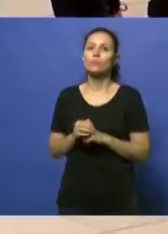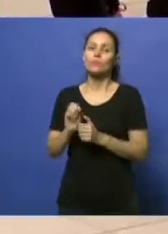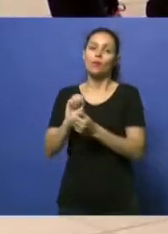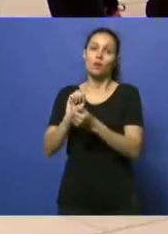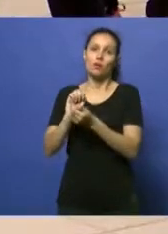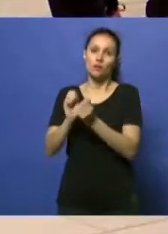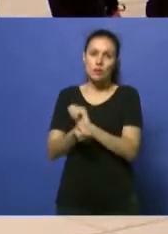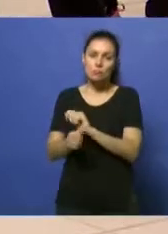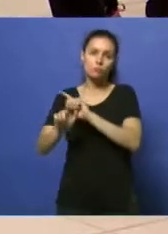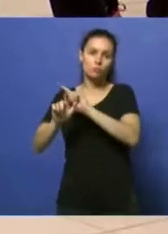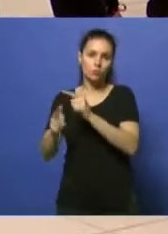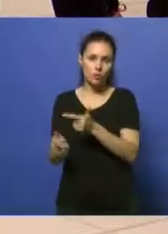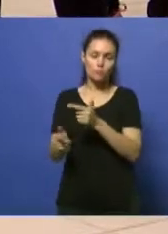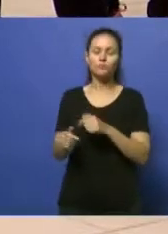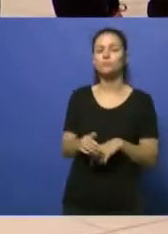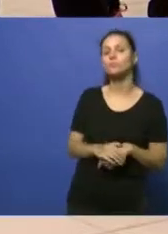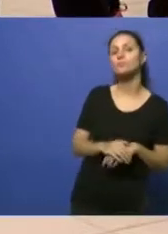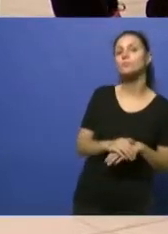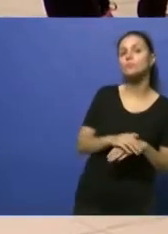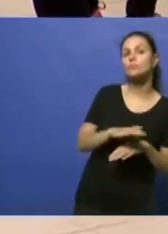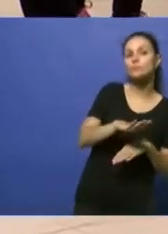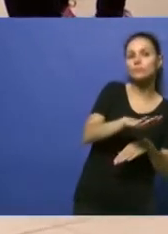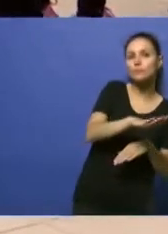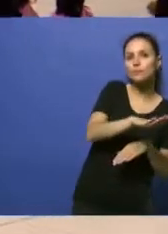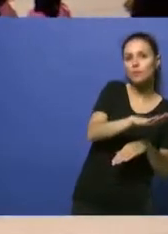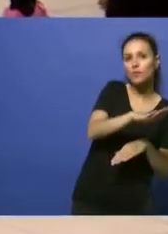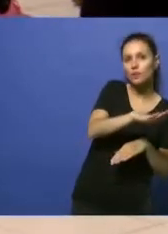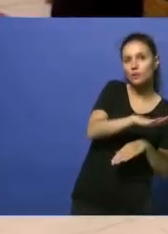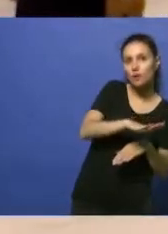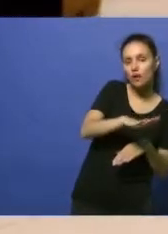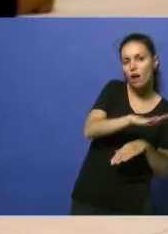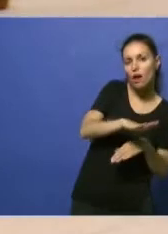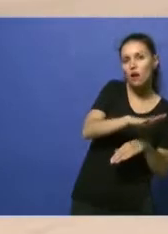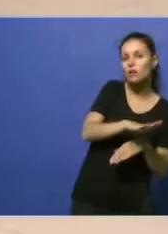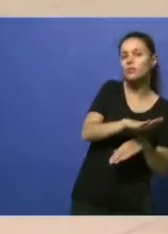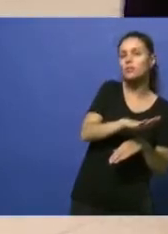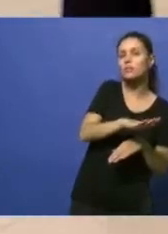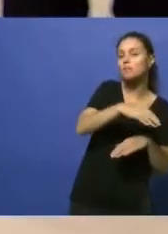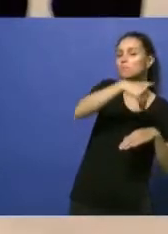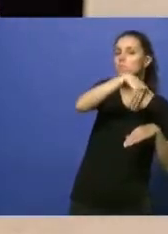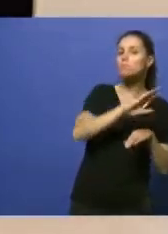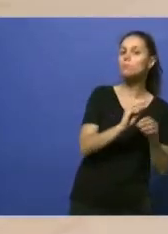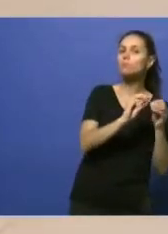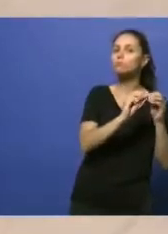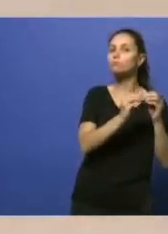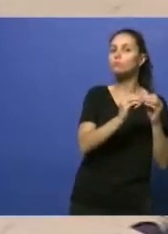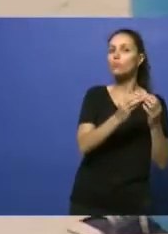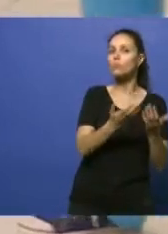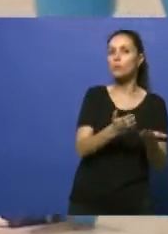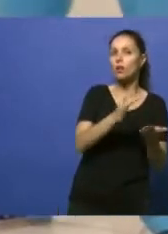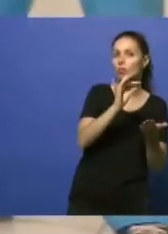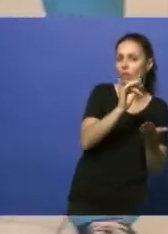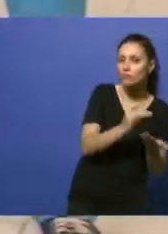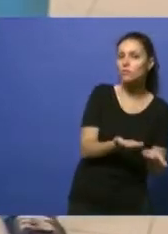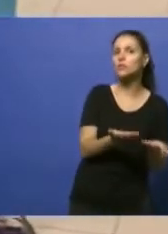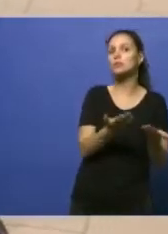vacante. Leandro, ¿cuál es el área más en una situación más complicada? No sé si decirle crítica, pero que en una situación más